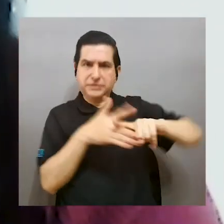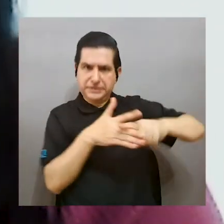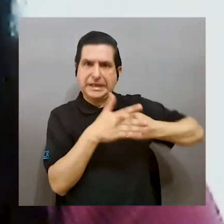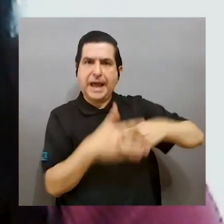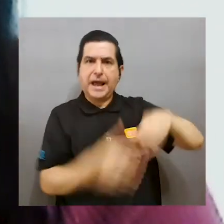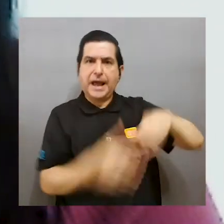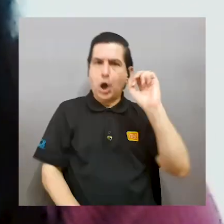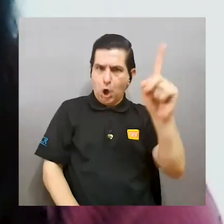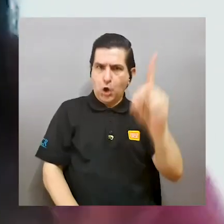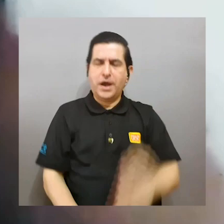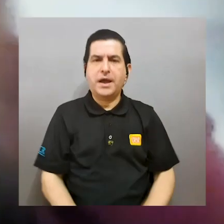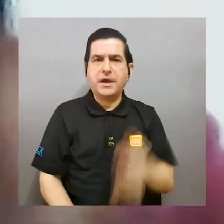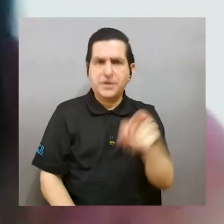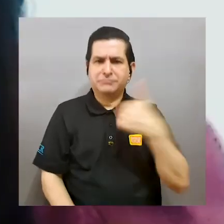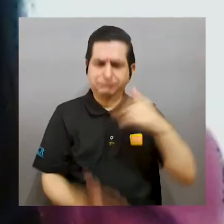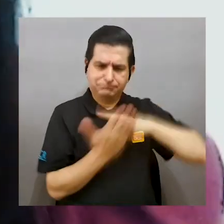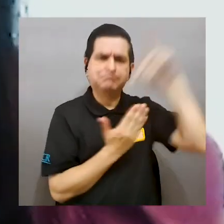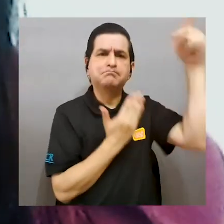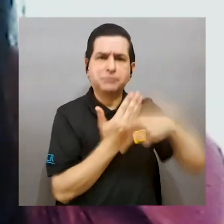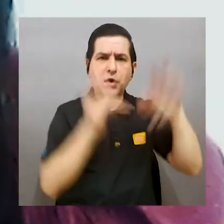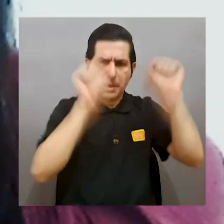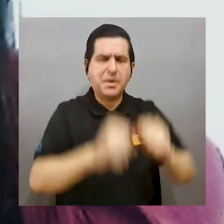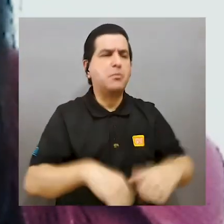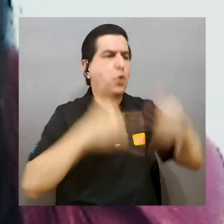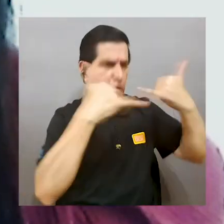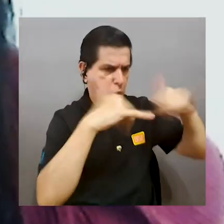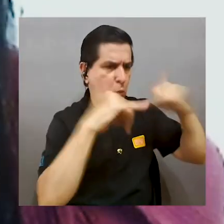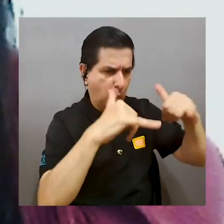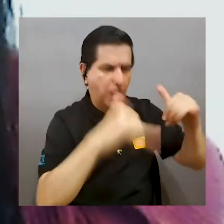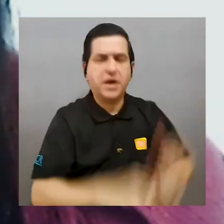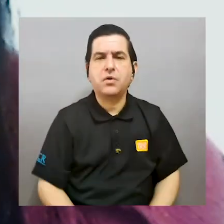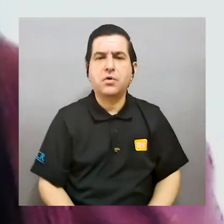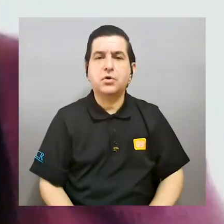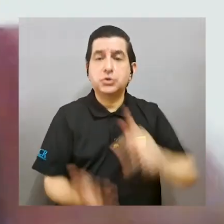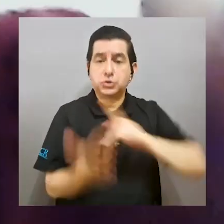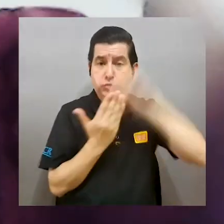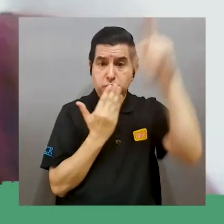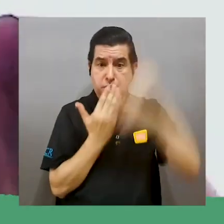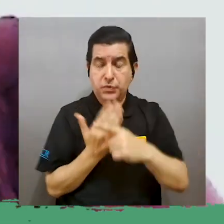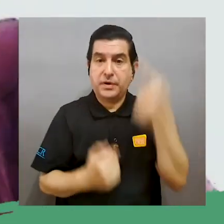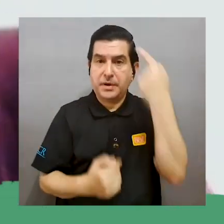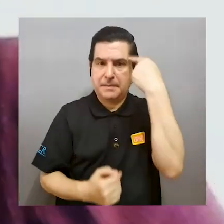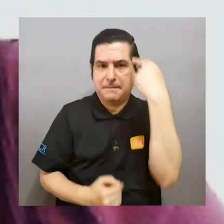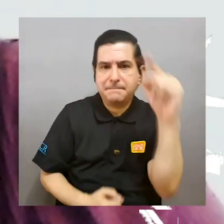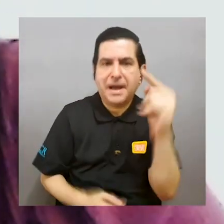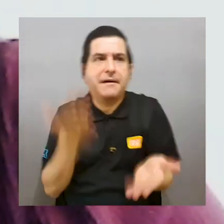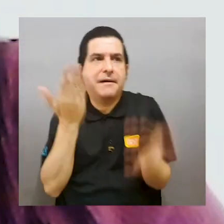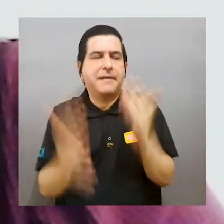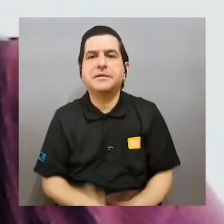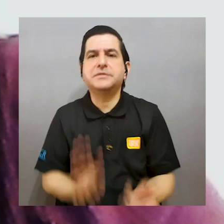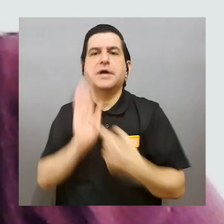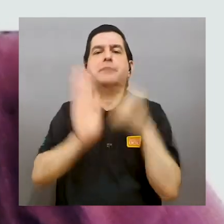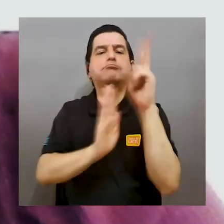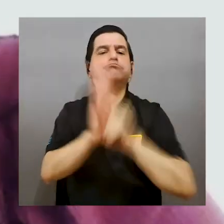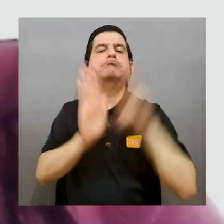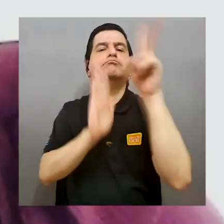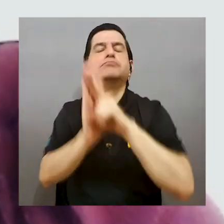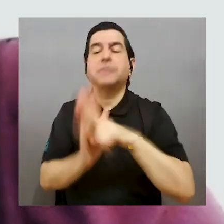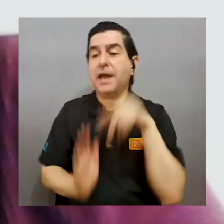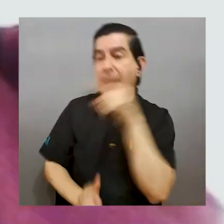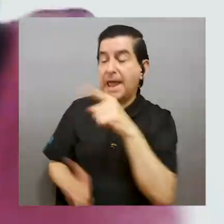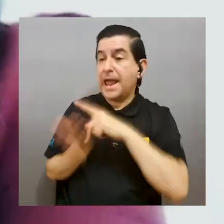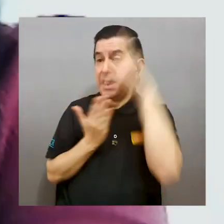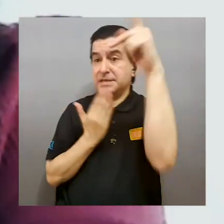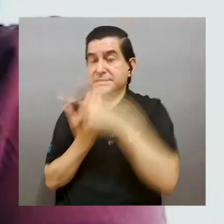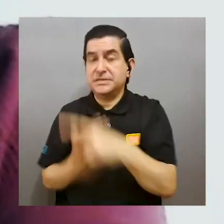las herramientas. Ok, mira, tenés este programa para poder hacer juegos, tenés este otro programa para poder presentar algún video,